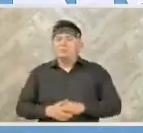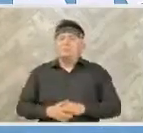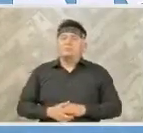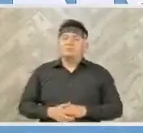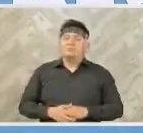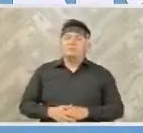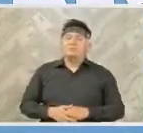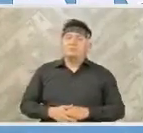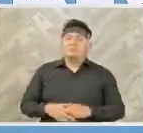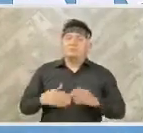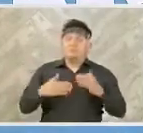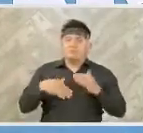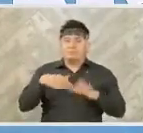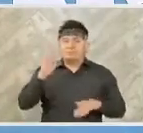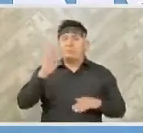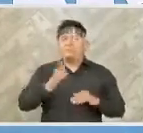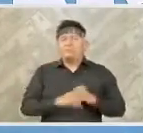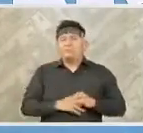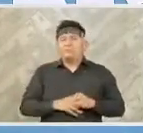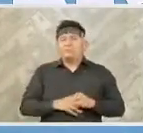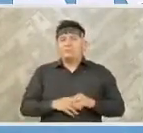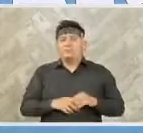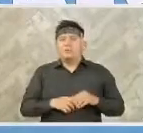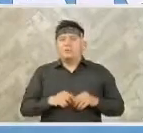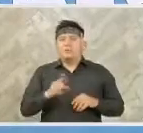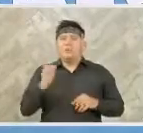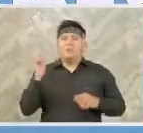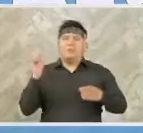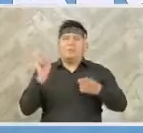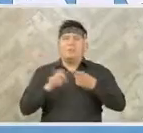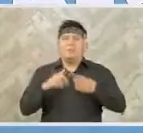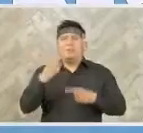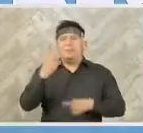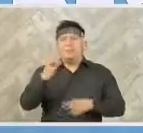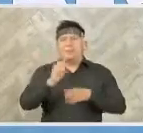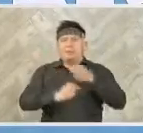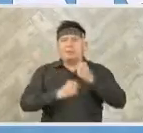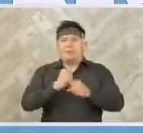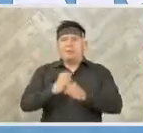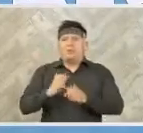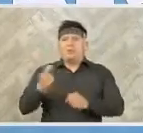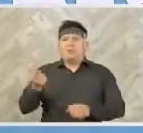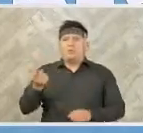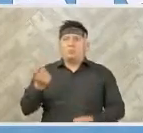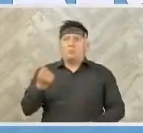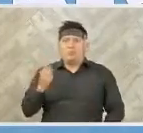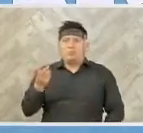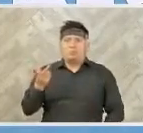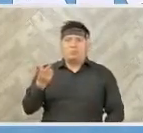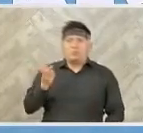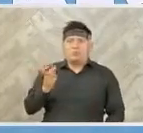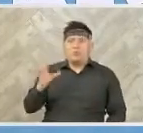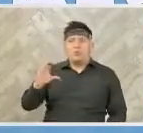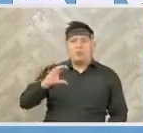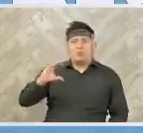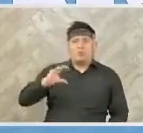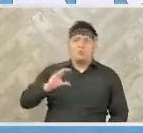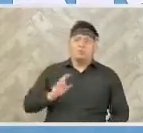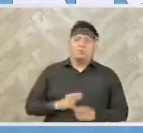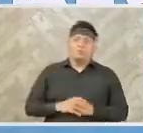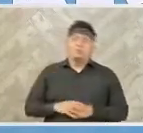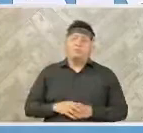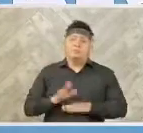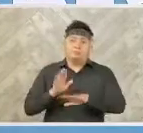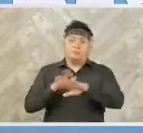años, una hectárea de cacao bien llevada puede durar 20 años produciendo, tener ingresos y ser sostenibles. Por otro lado, aprovecho